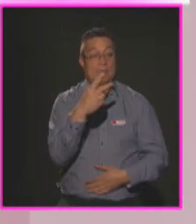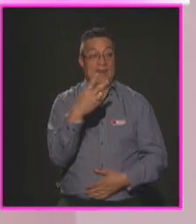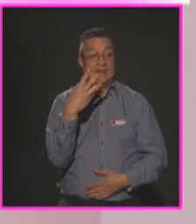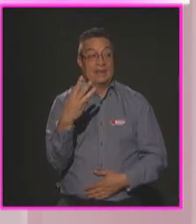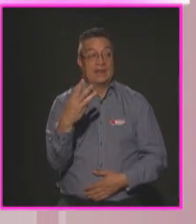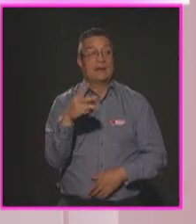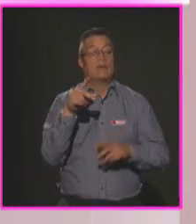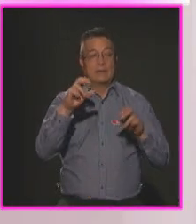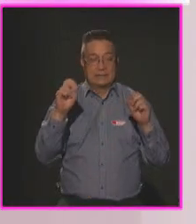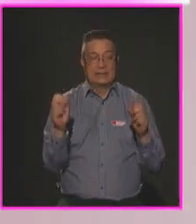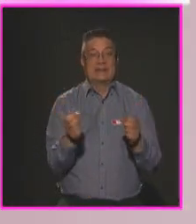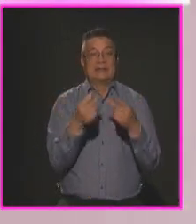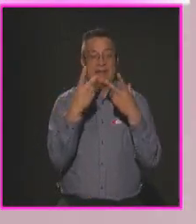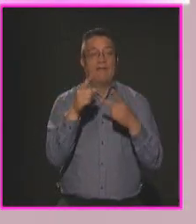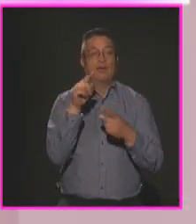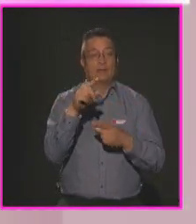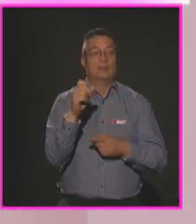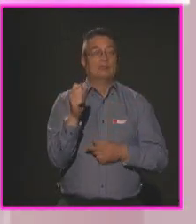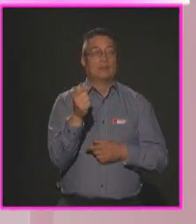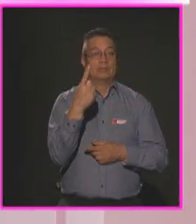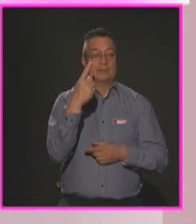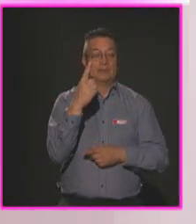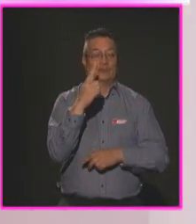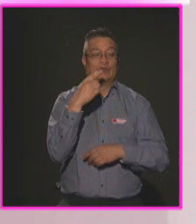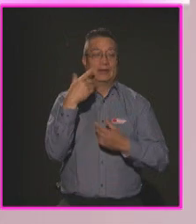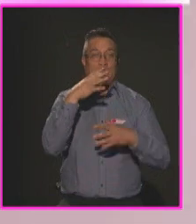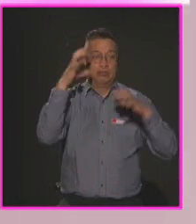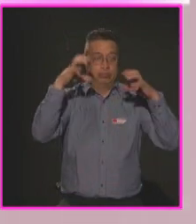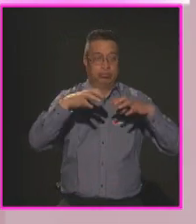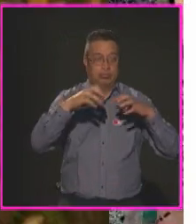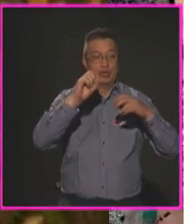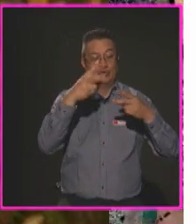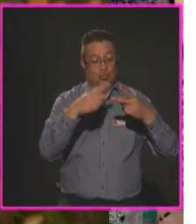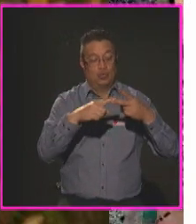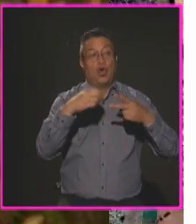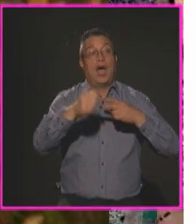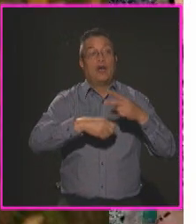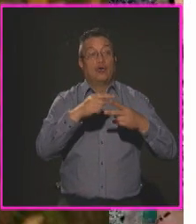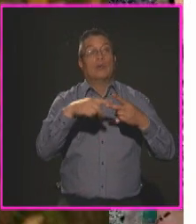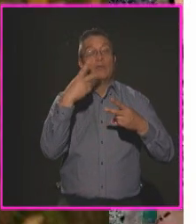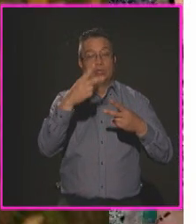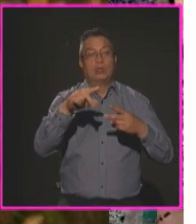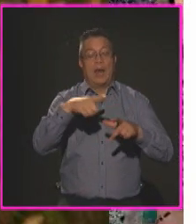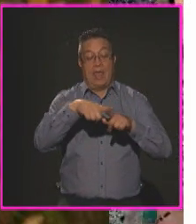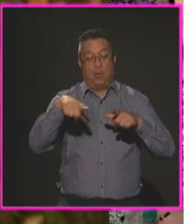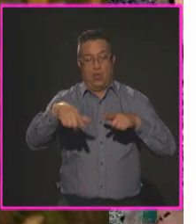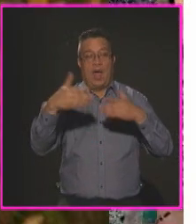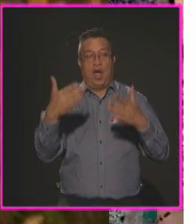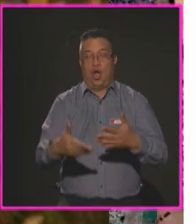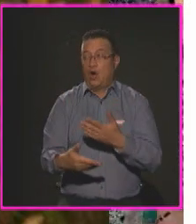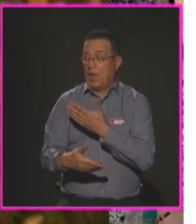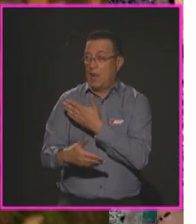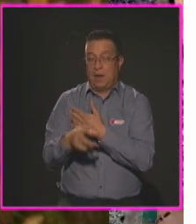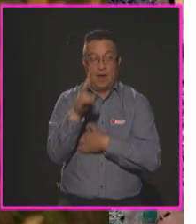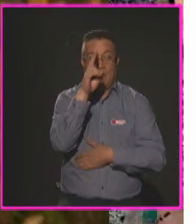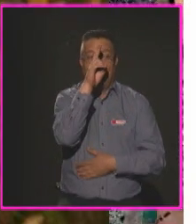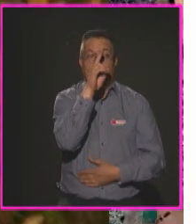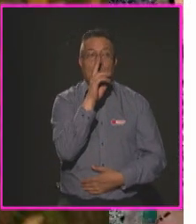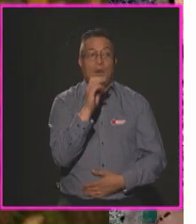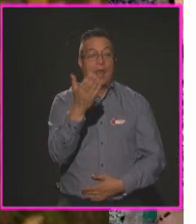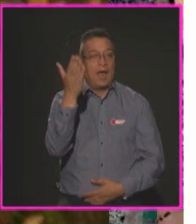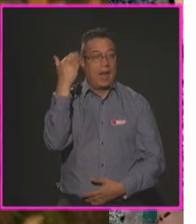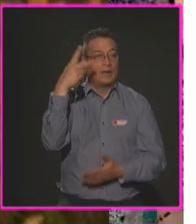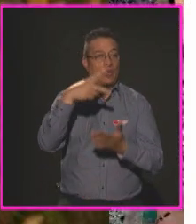2023 nos salvó el primer año del Niño y el segundo año del Niño. Esto es como la laguna se ve hoy en día, igual que se veía en